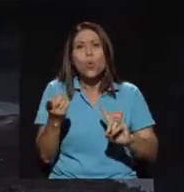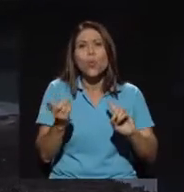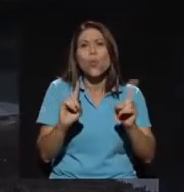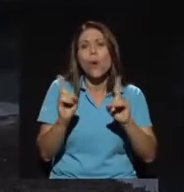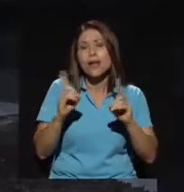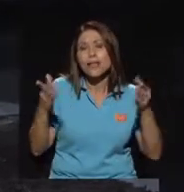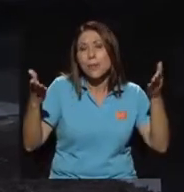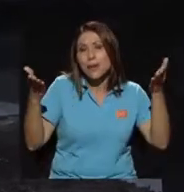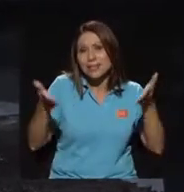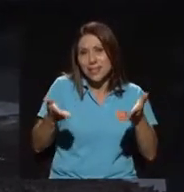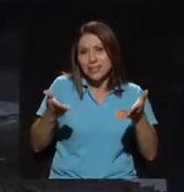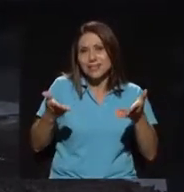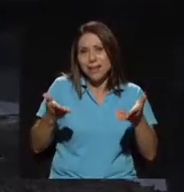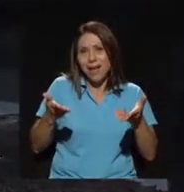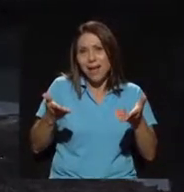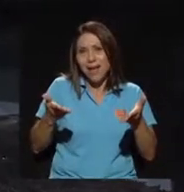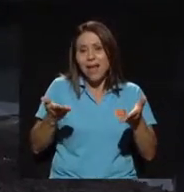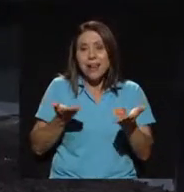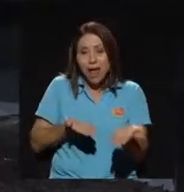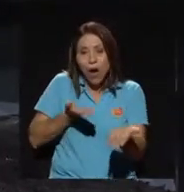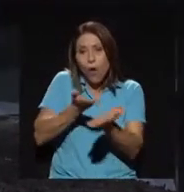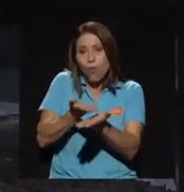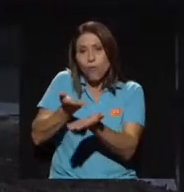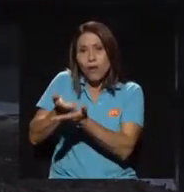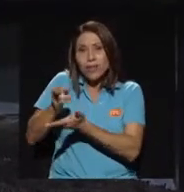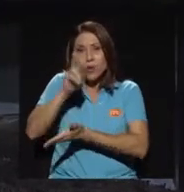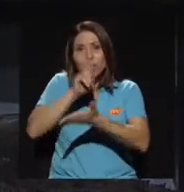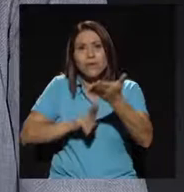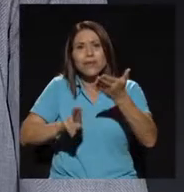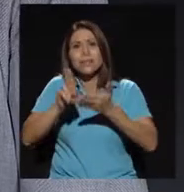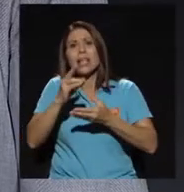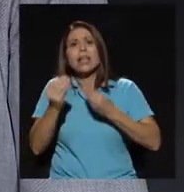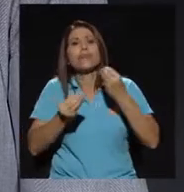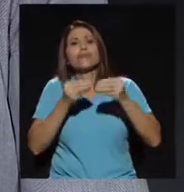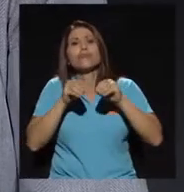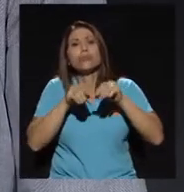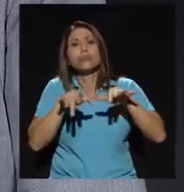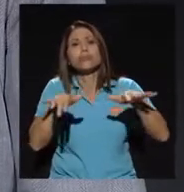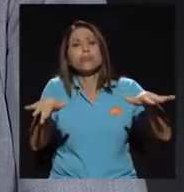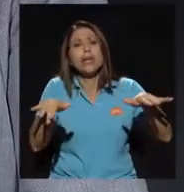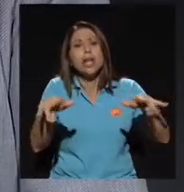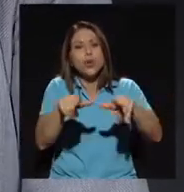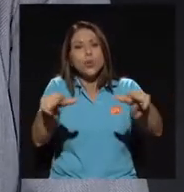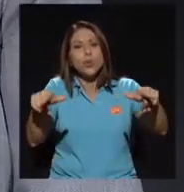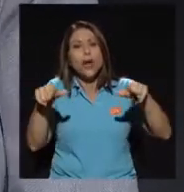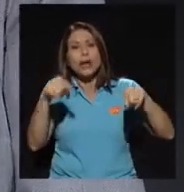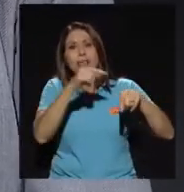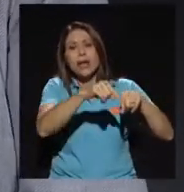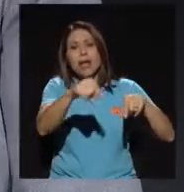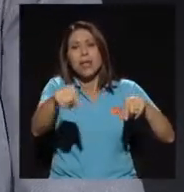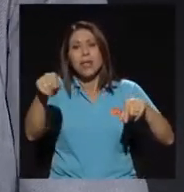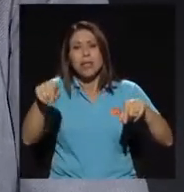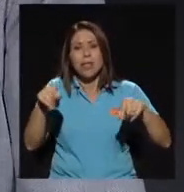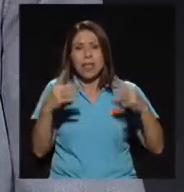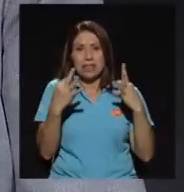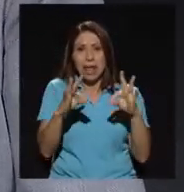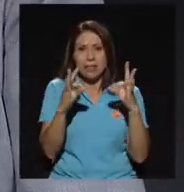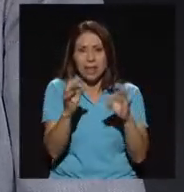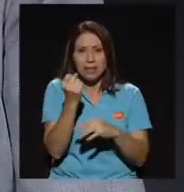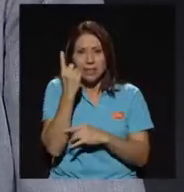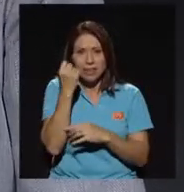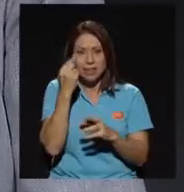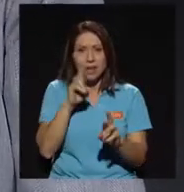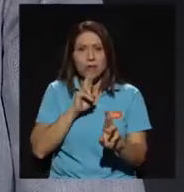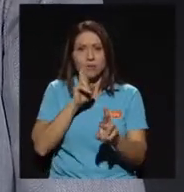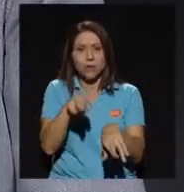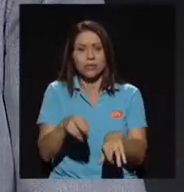presencia, la cobertura de la oferta universitaria en las regiones periféricas del país y un poco tratar de entender los resultados que esto